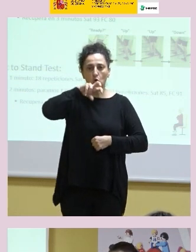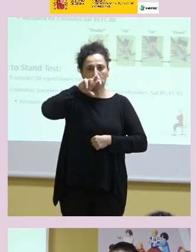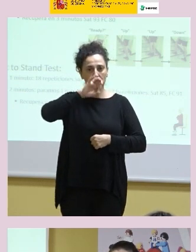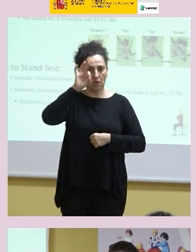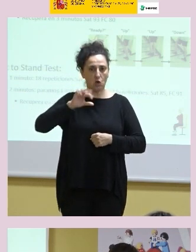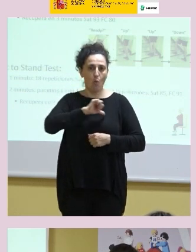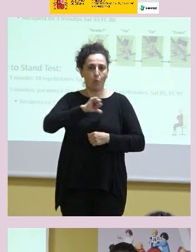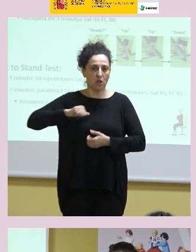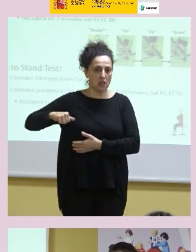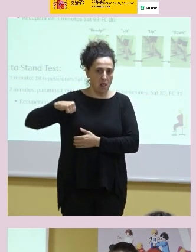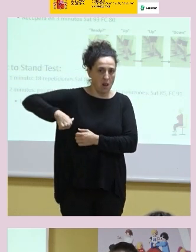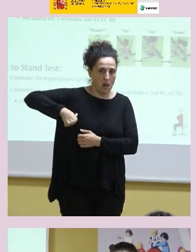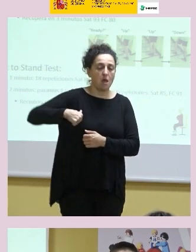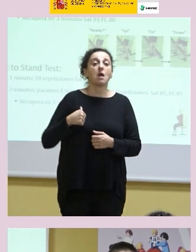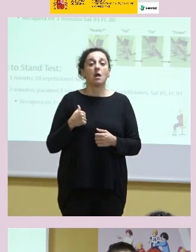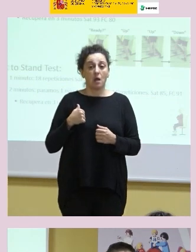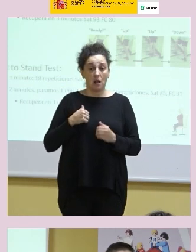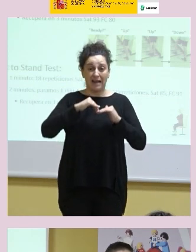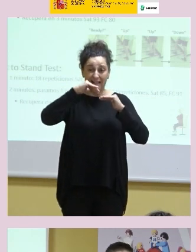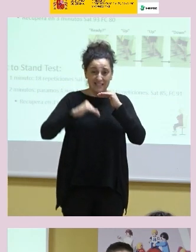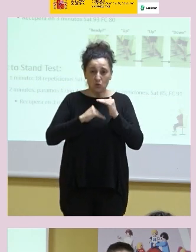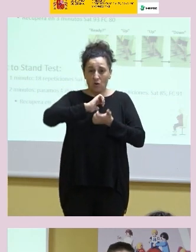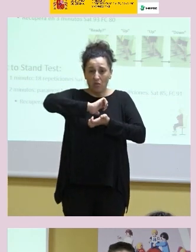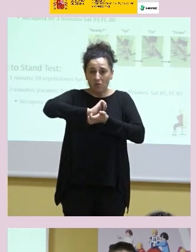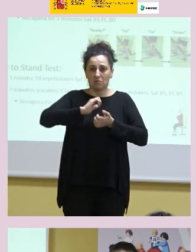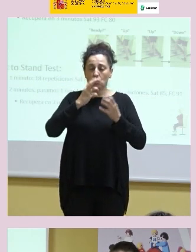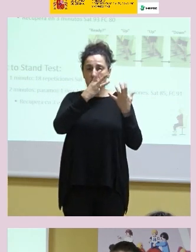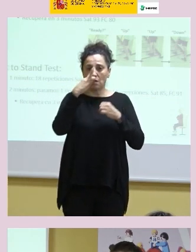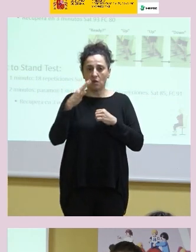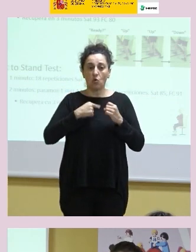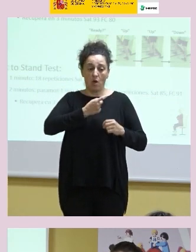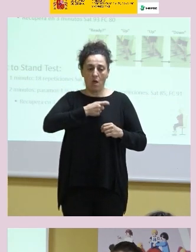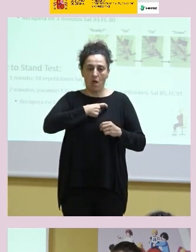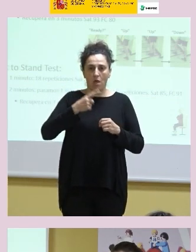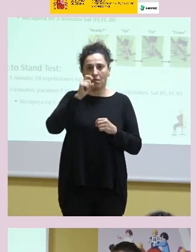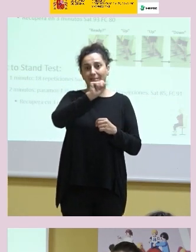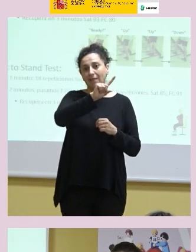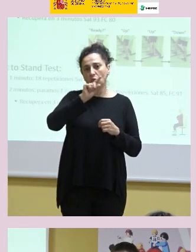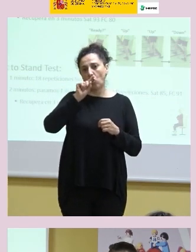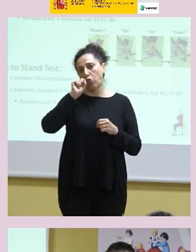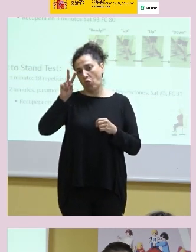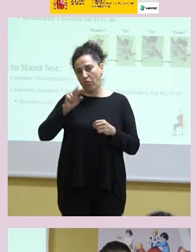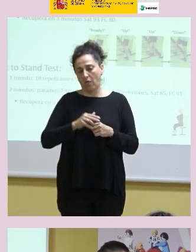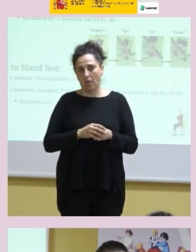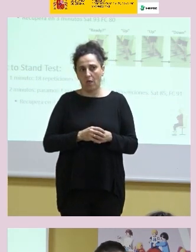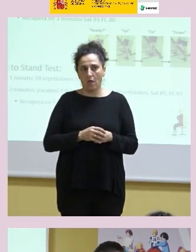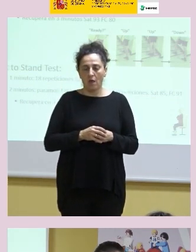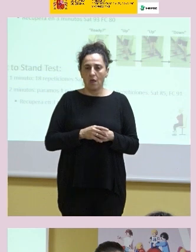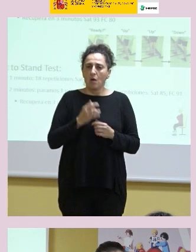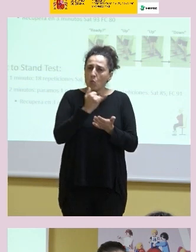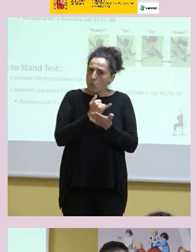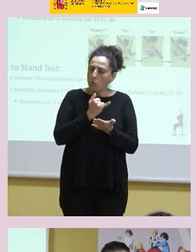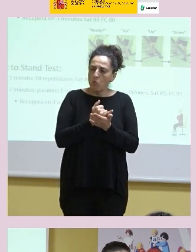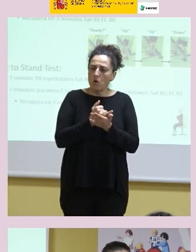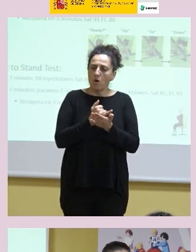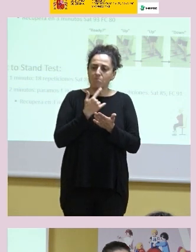puesto. Aún así, la saturación baja a 85 y la frecuencia cardíaca sube a 112. Yo decido no parar la prueba a